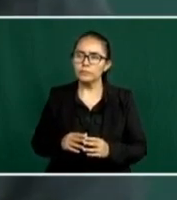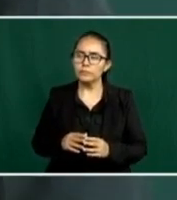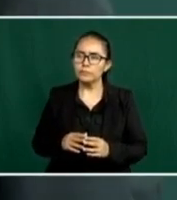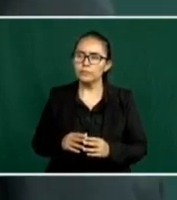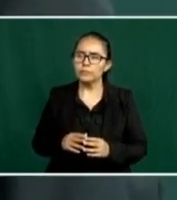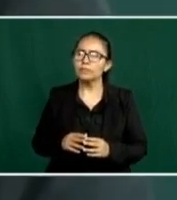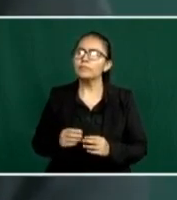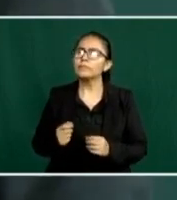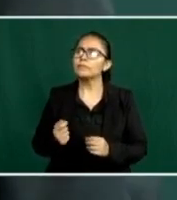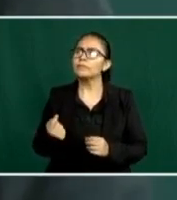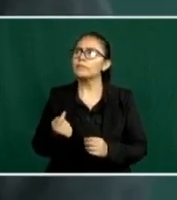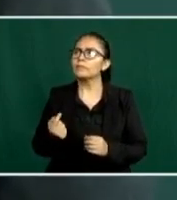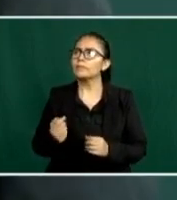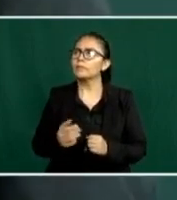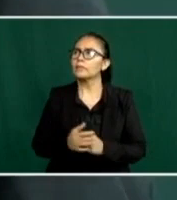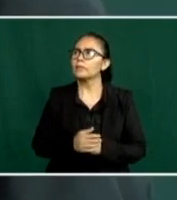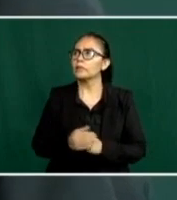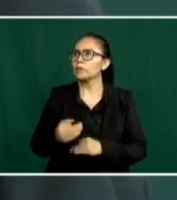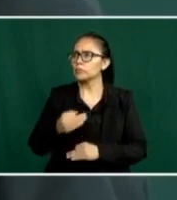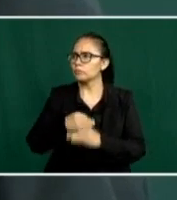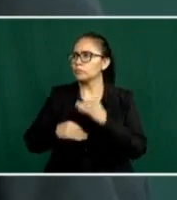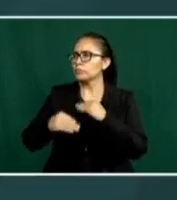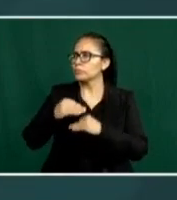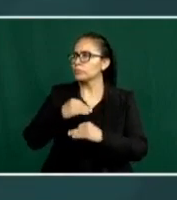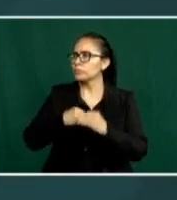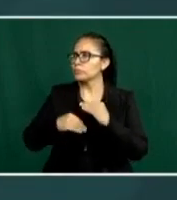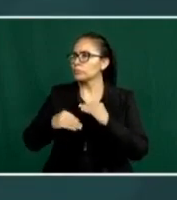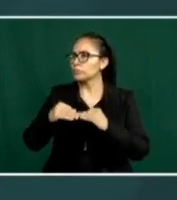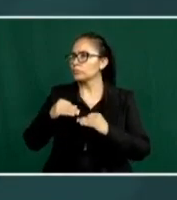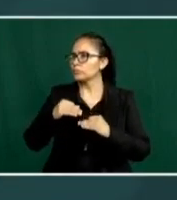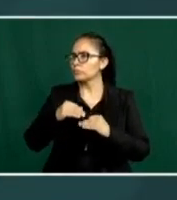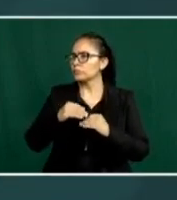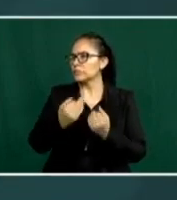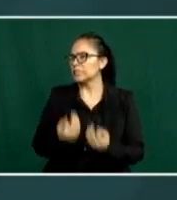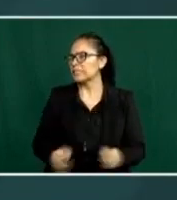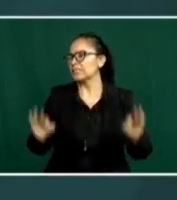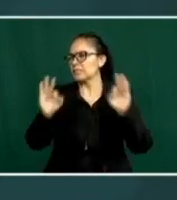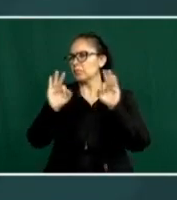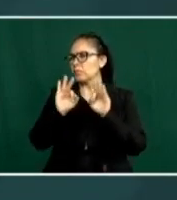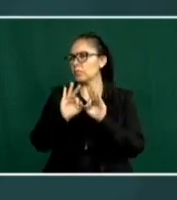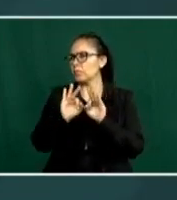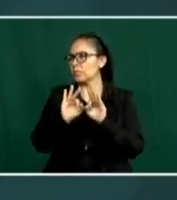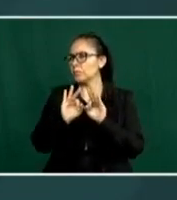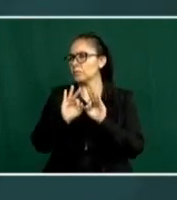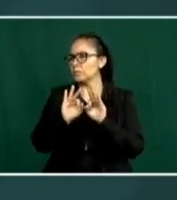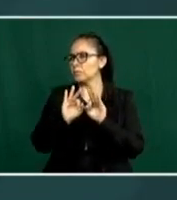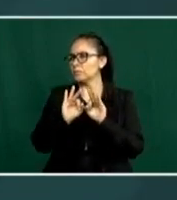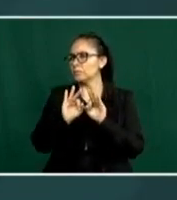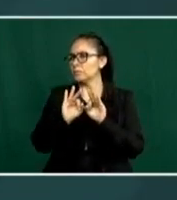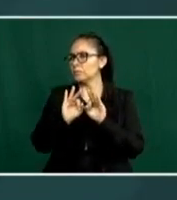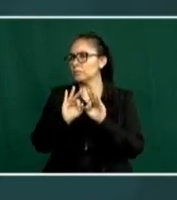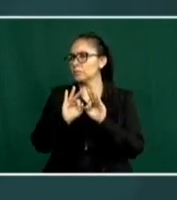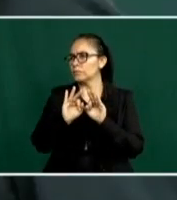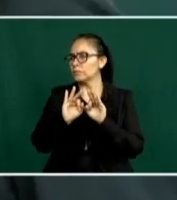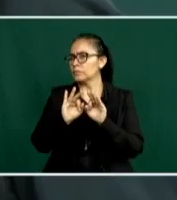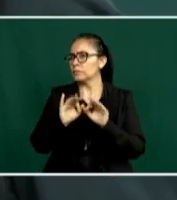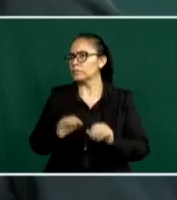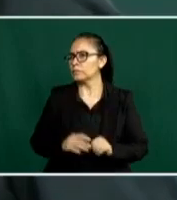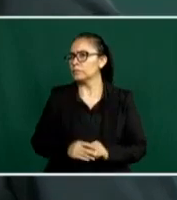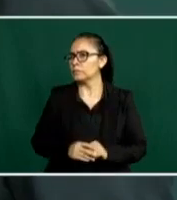que tomen en consideración que es muy importante que no haya devaluación,